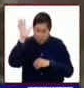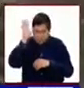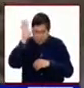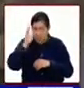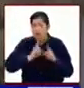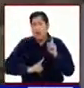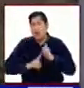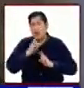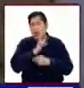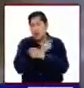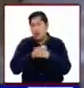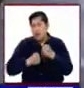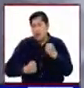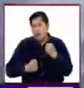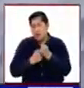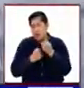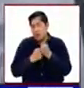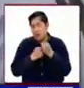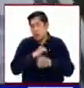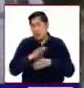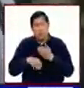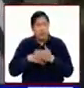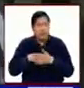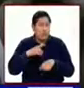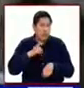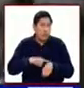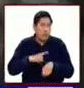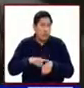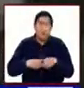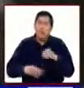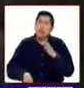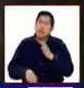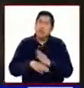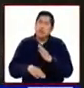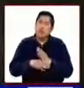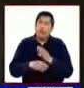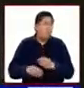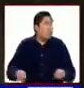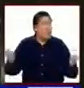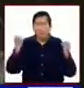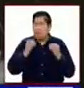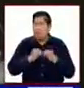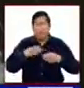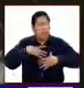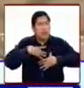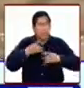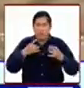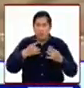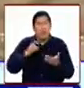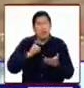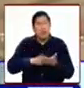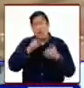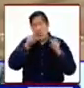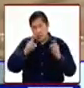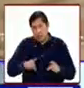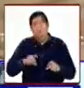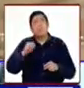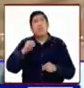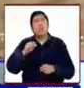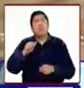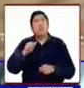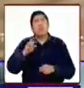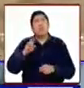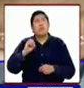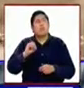¿no? Alguien que lo apoyó en todo momento en el fútbol, ¿no? Que era lo que a él más le gustaba también. Esta persona,